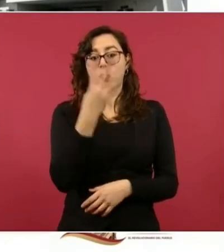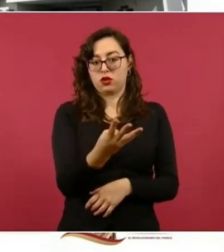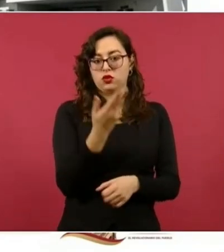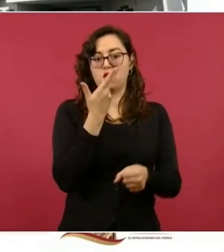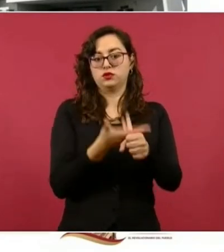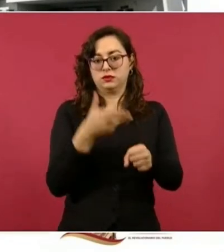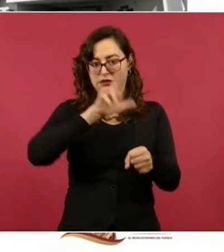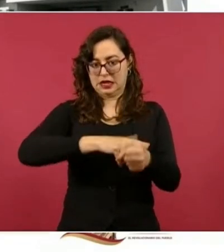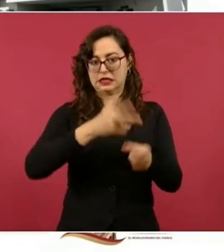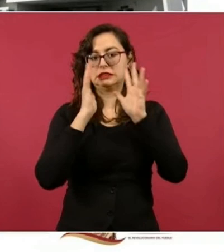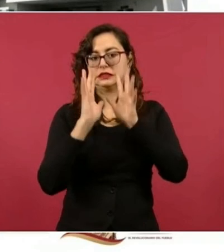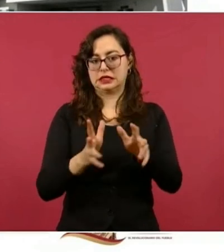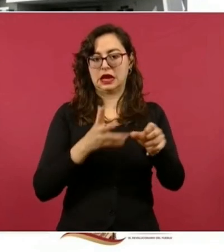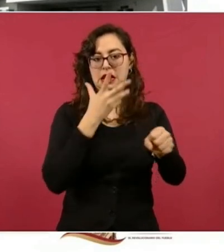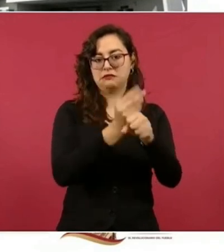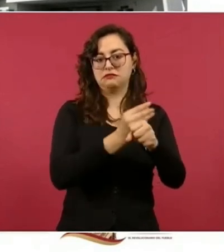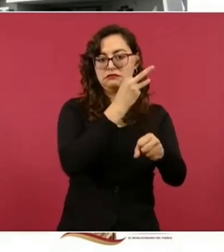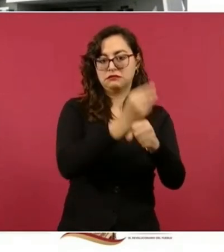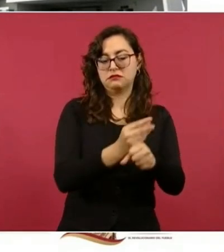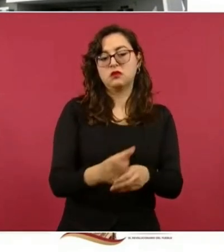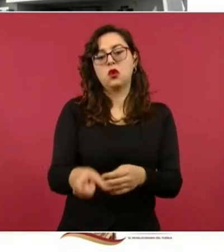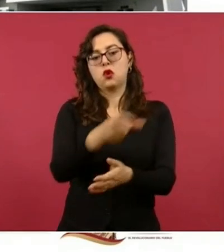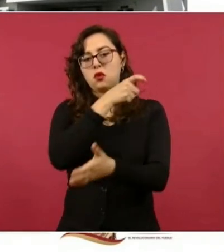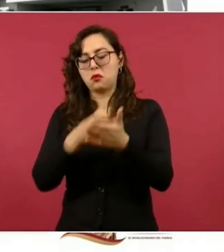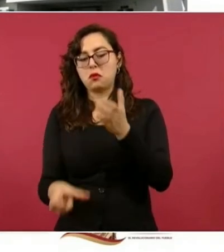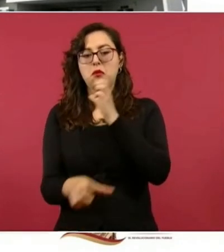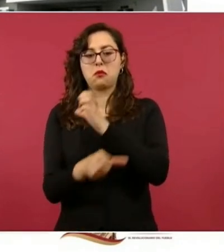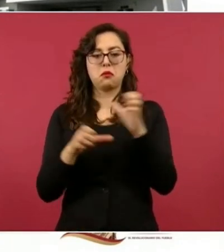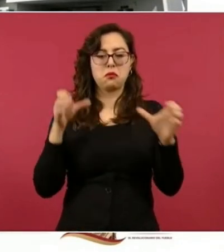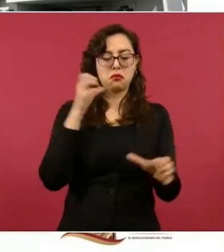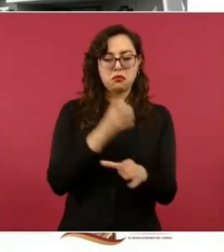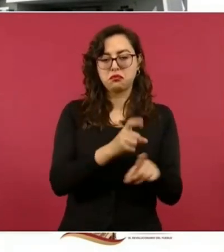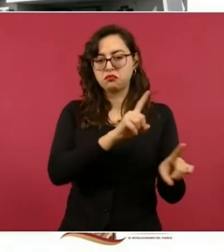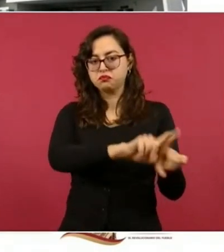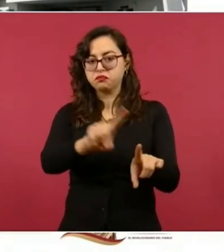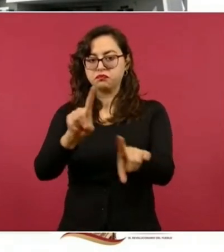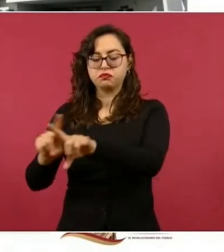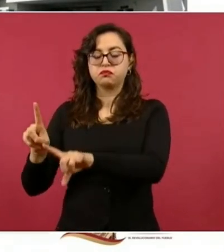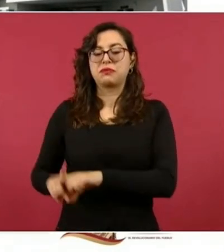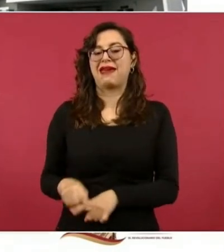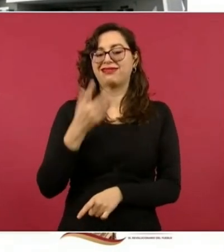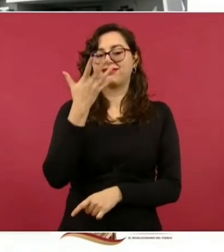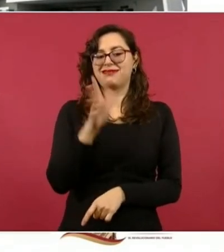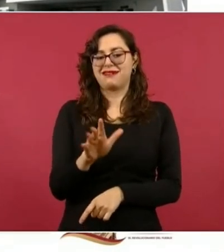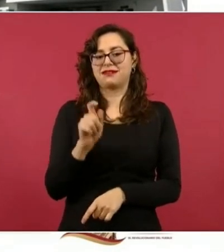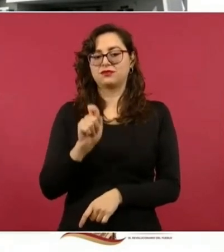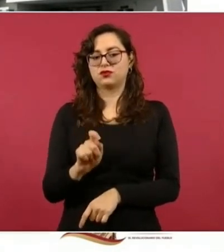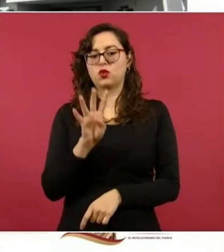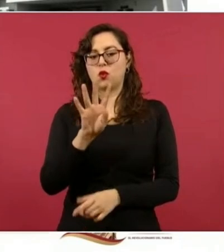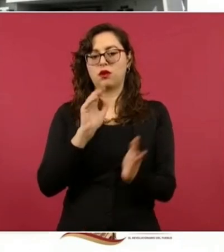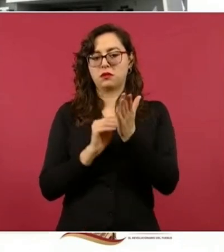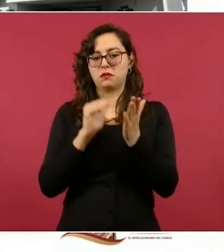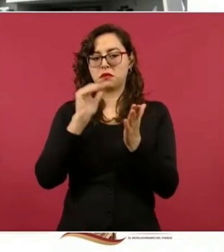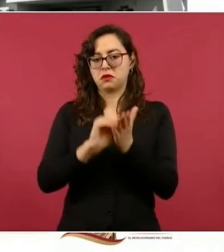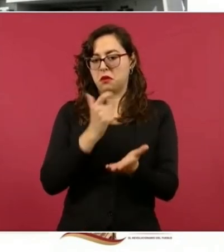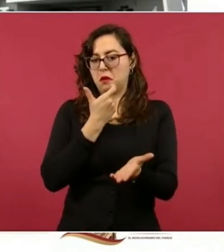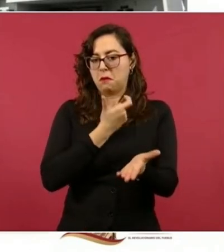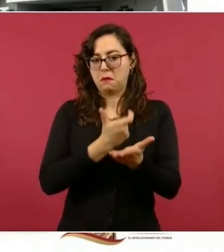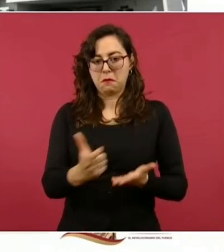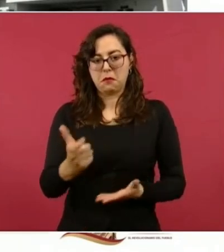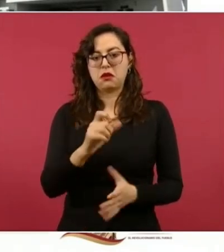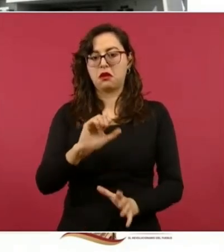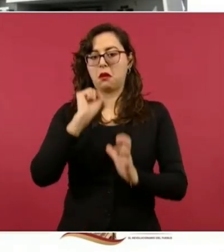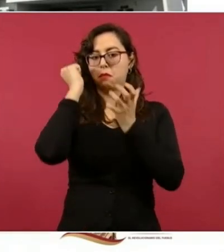se adquirieron 78 bienes, equipos por 10.4 millones de pesos que están al 100% en la entrega